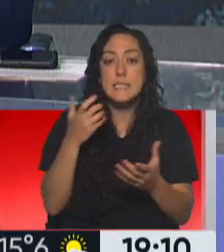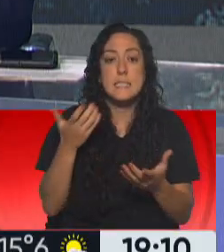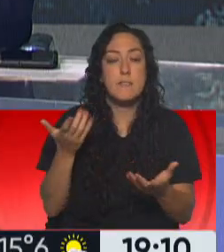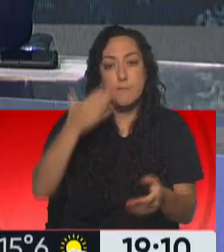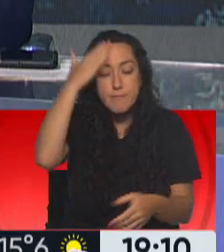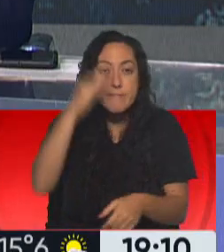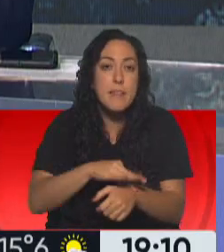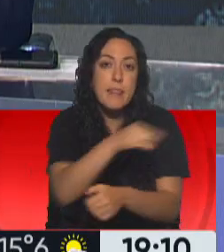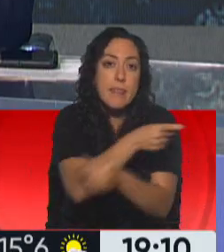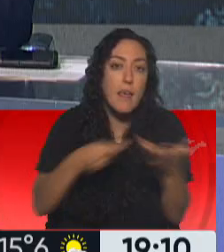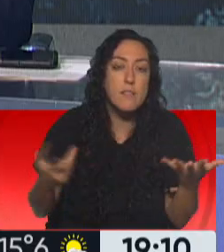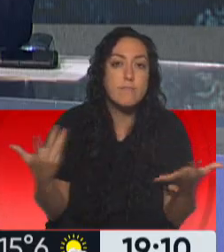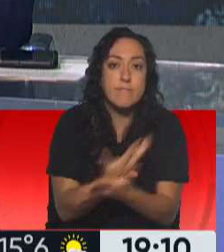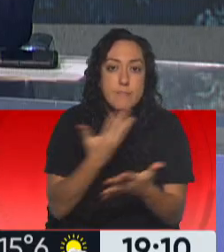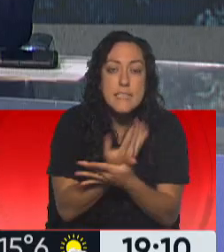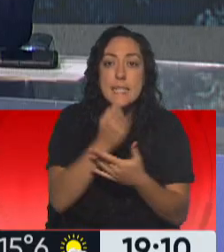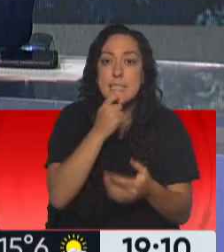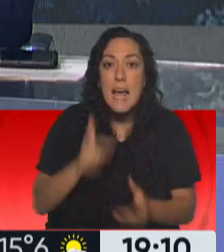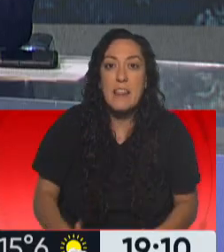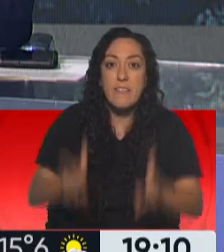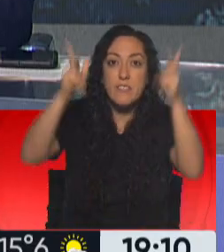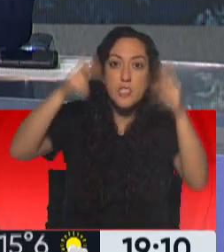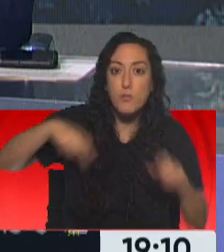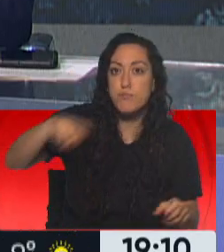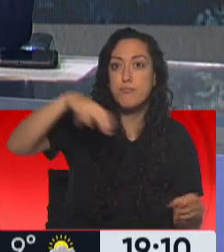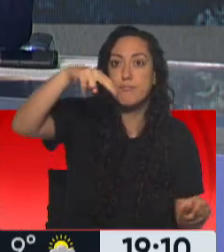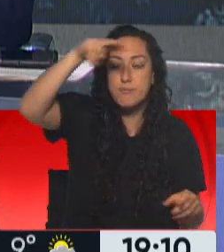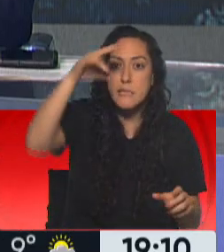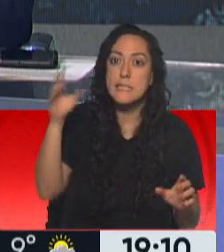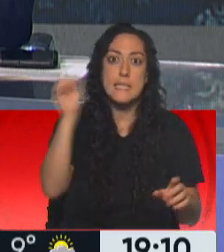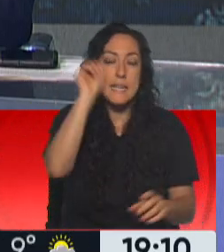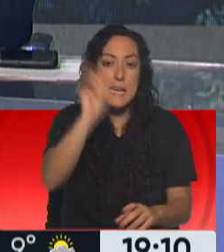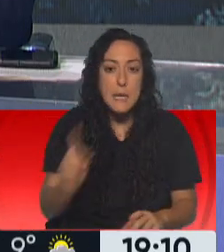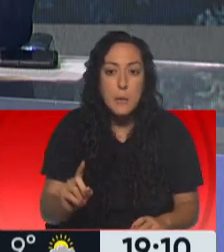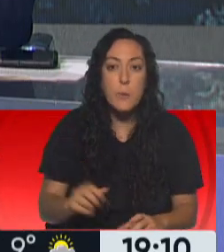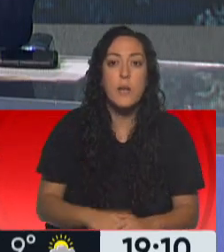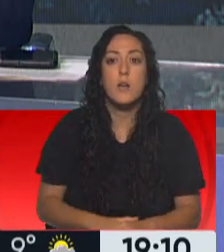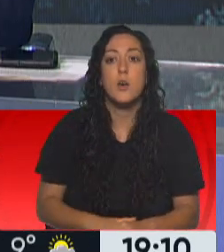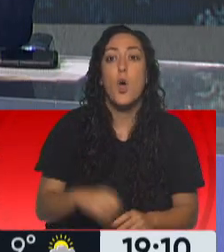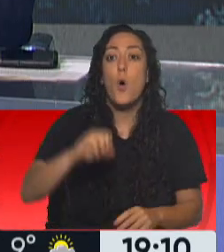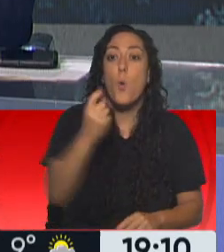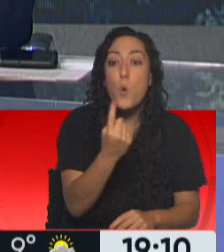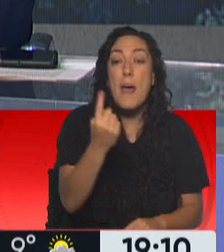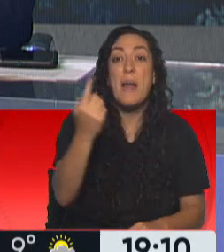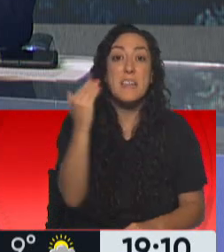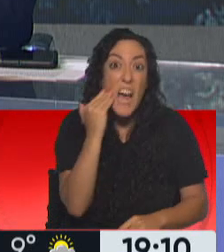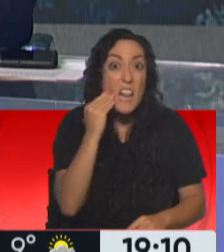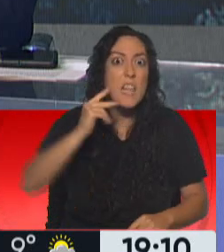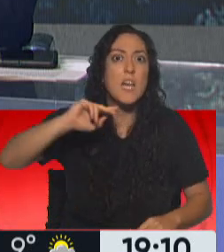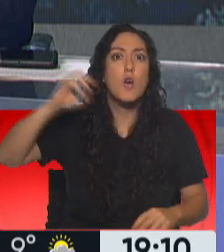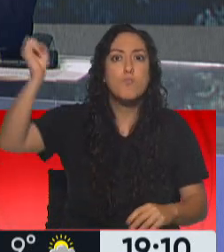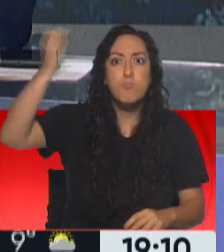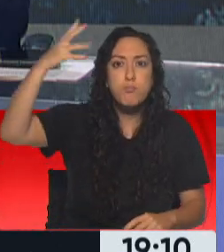quienes tienen que subir, bajar de un edificio. El panorama fue realmente increíble. Y a las 13, el Sí. segundo corte, que complicó Claro. aún más